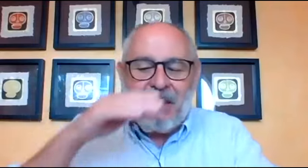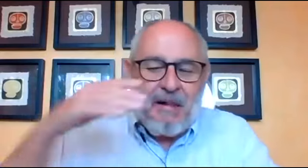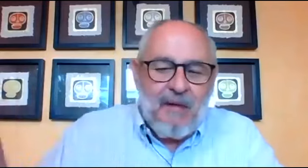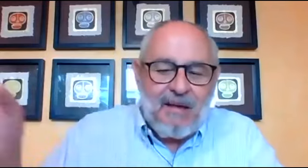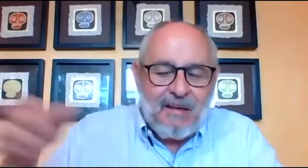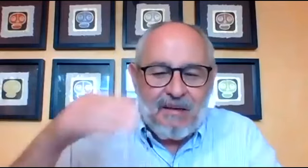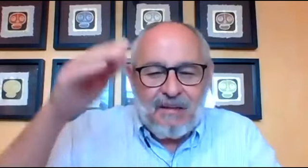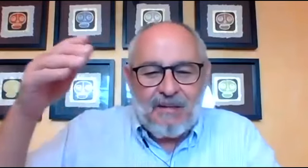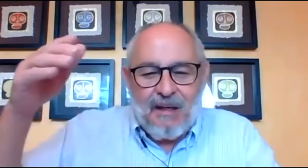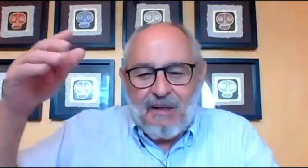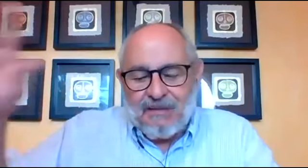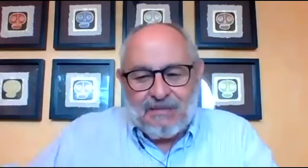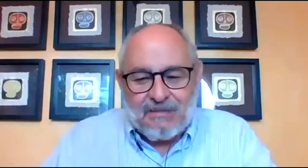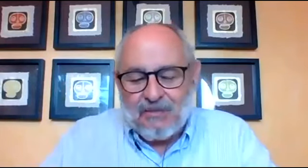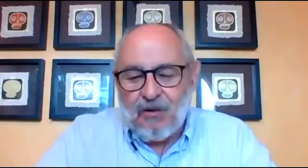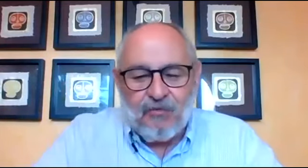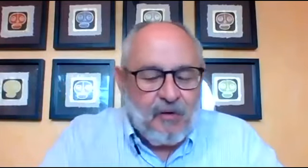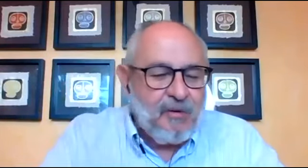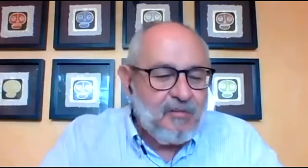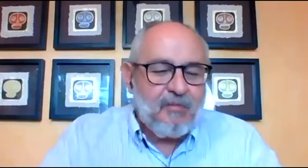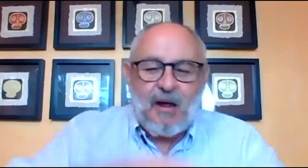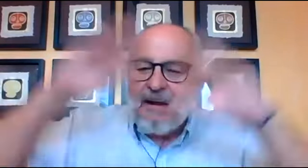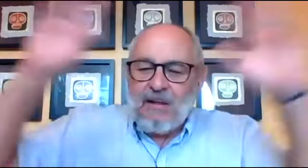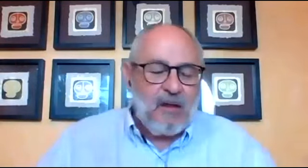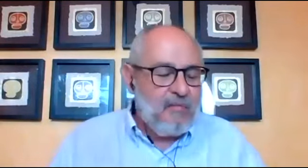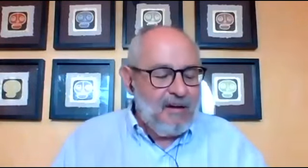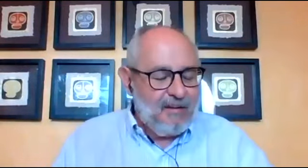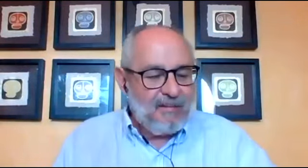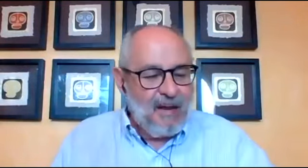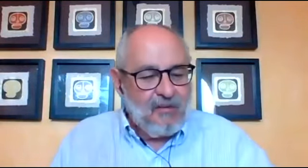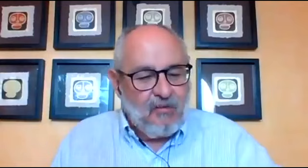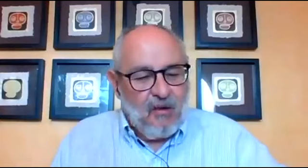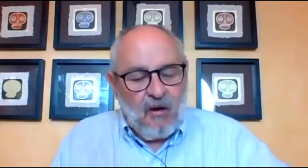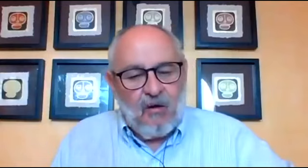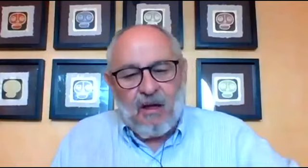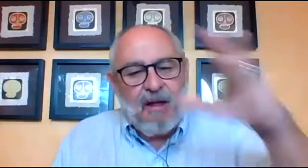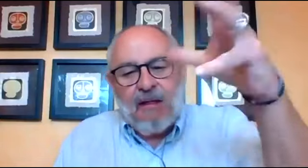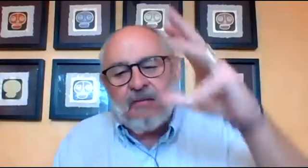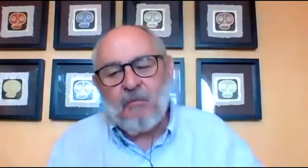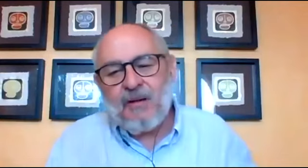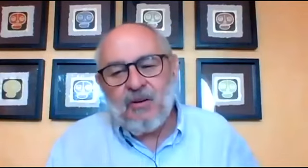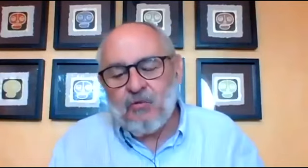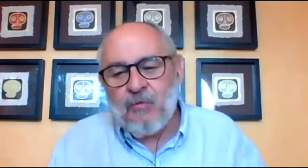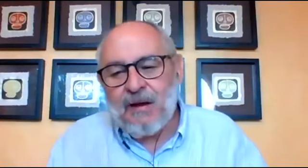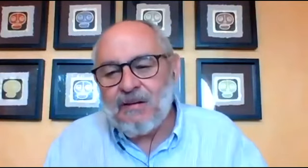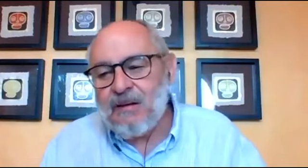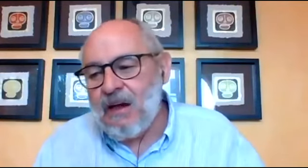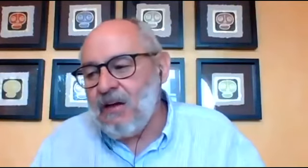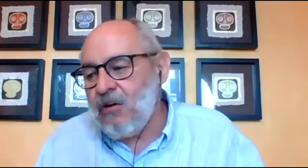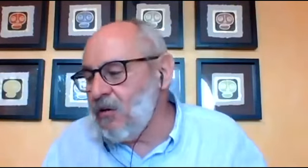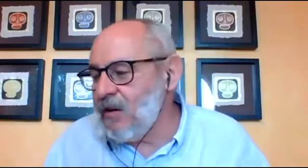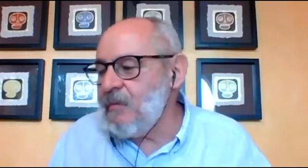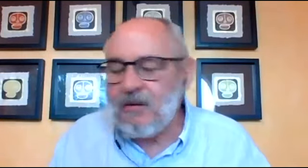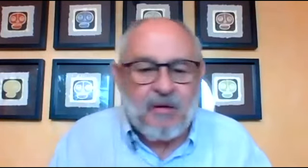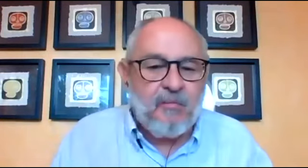si quitas la magia, si quitas los fenómenos naturales, los animales extraños, lo que quedan son pasiones humanas. Y